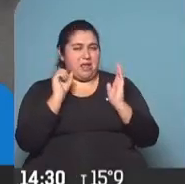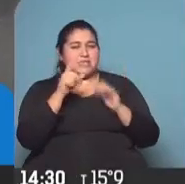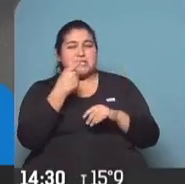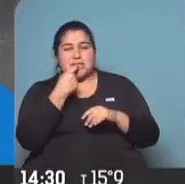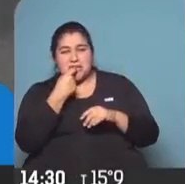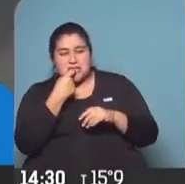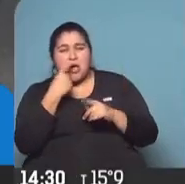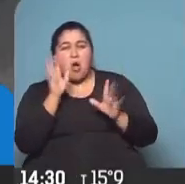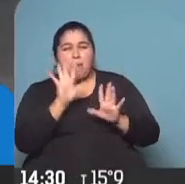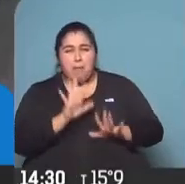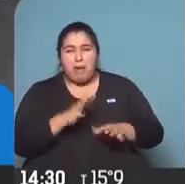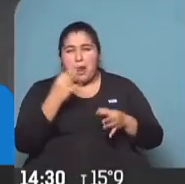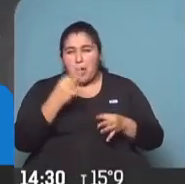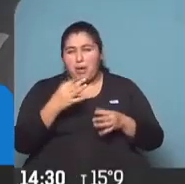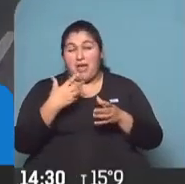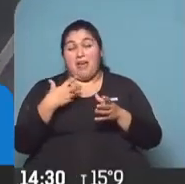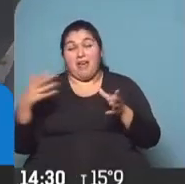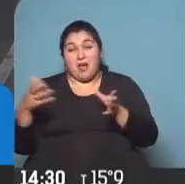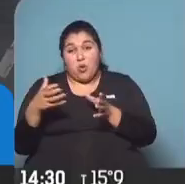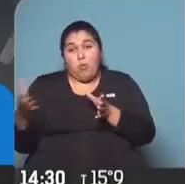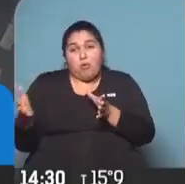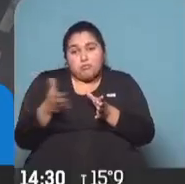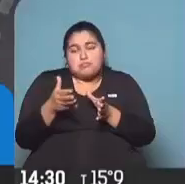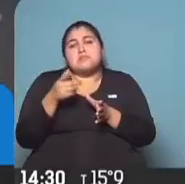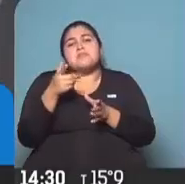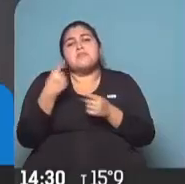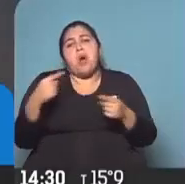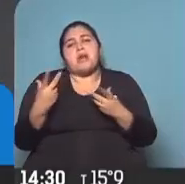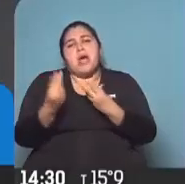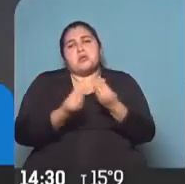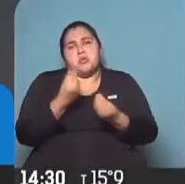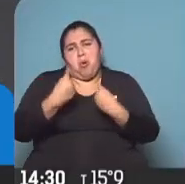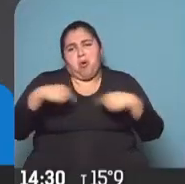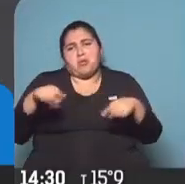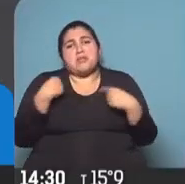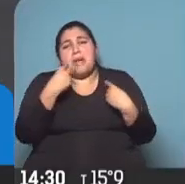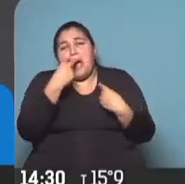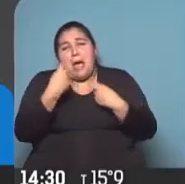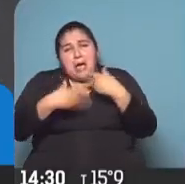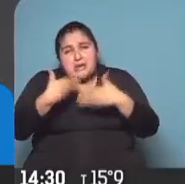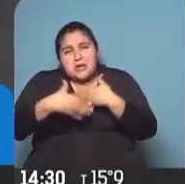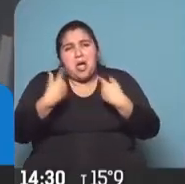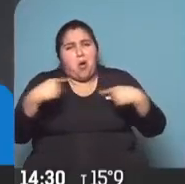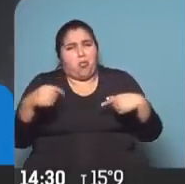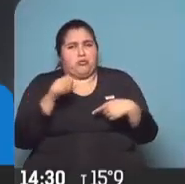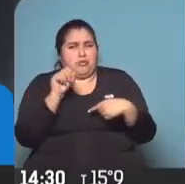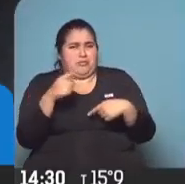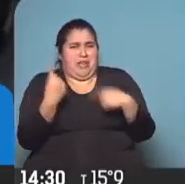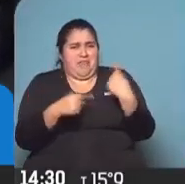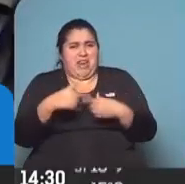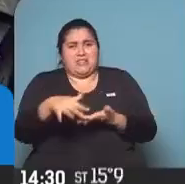equipado con un grupo electrógeno para poder auto los que shenzhen energía y poder operar en distintos lugares